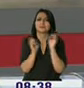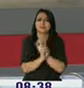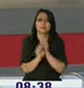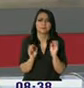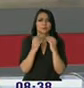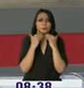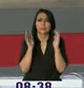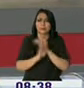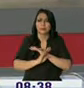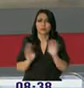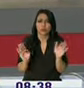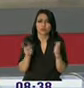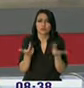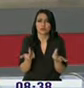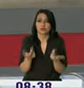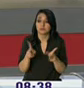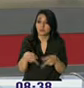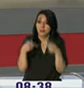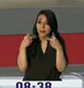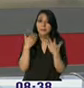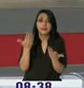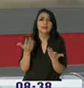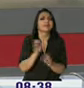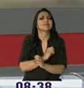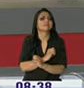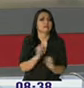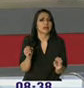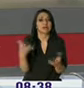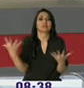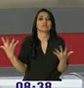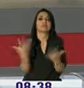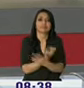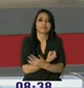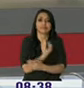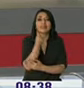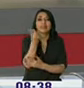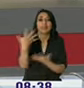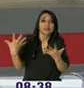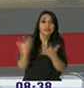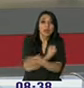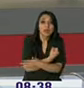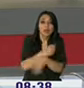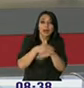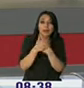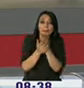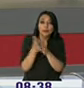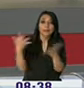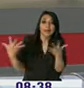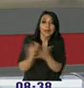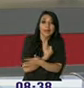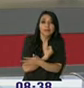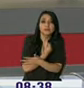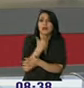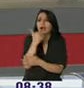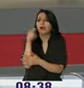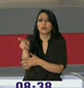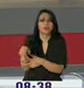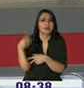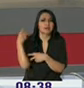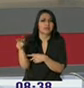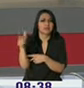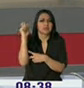nada, no valoran lo que es la vida y lo único que buscan es lucrar a beneficio de su bolsillo y sin